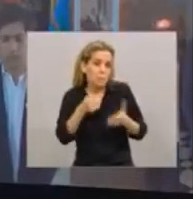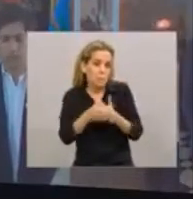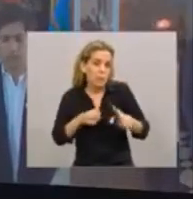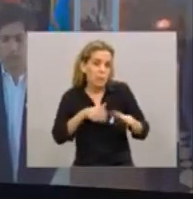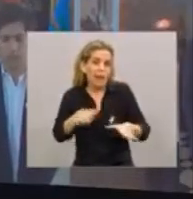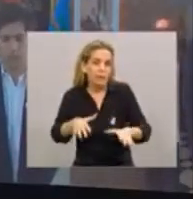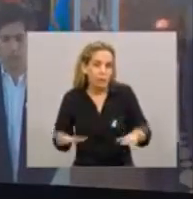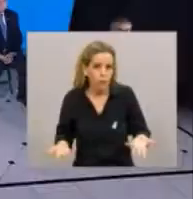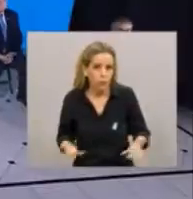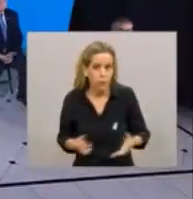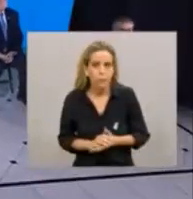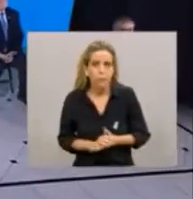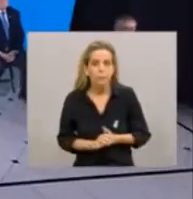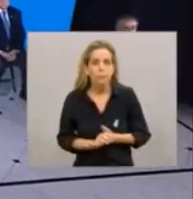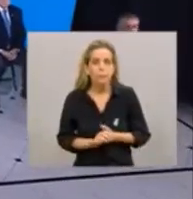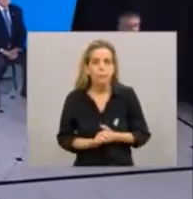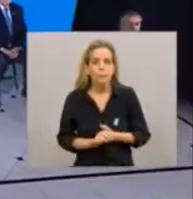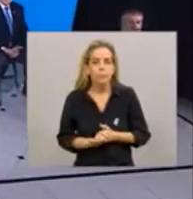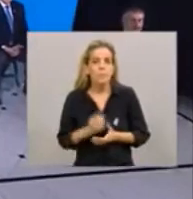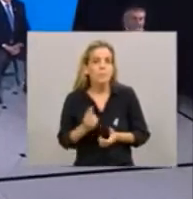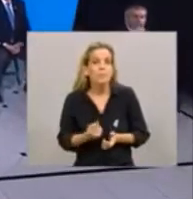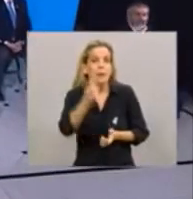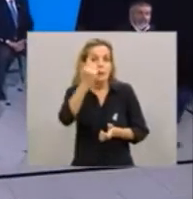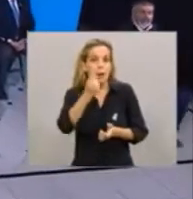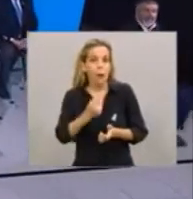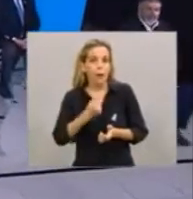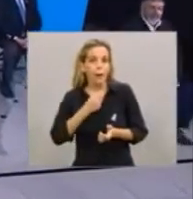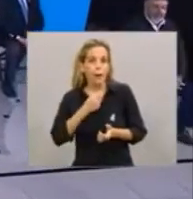antes que nada nombrarlos